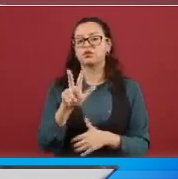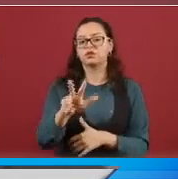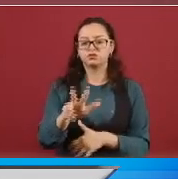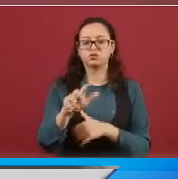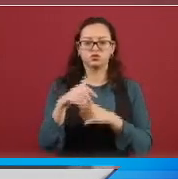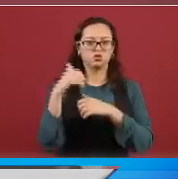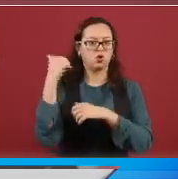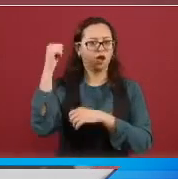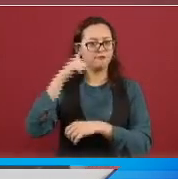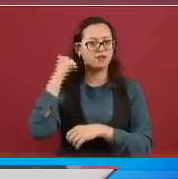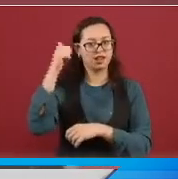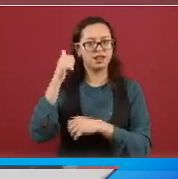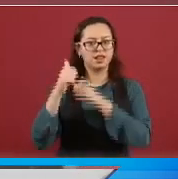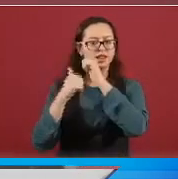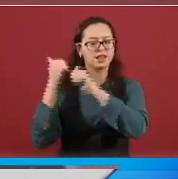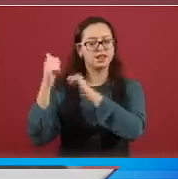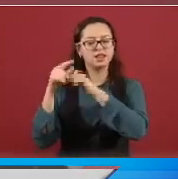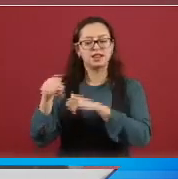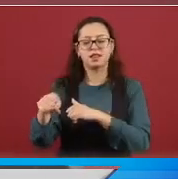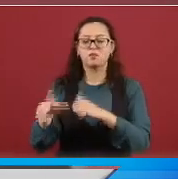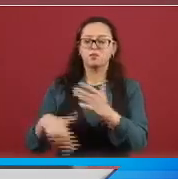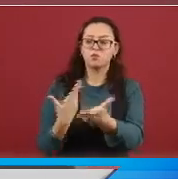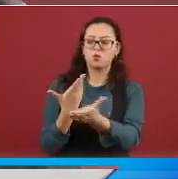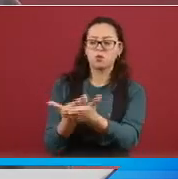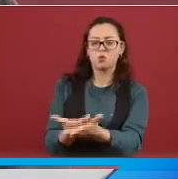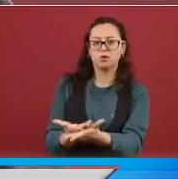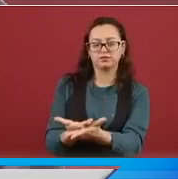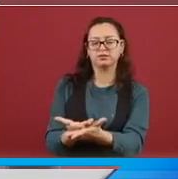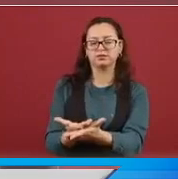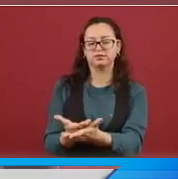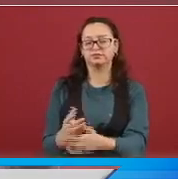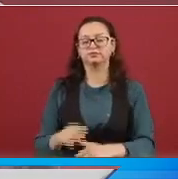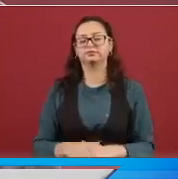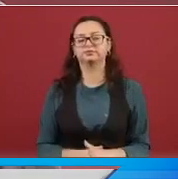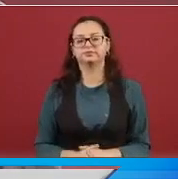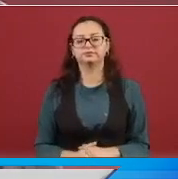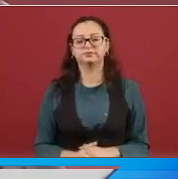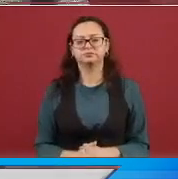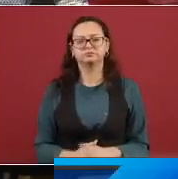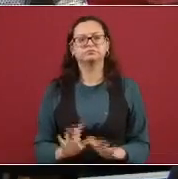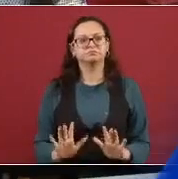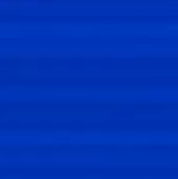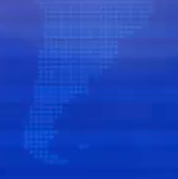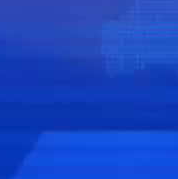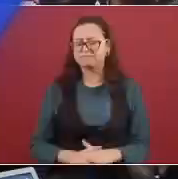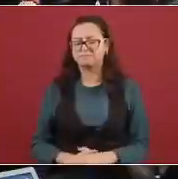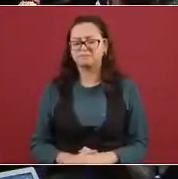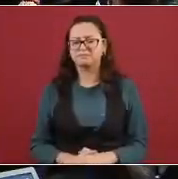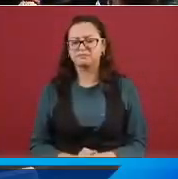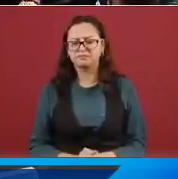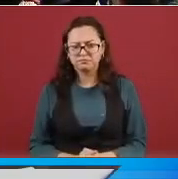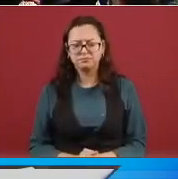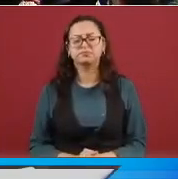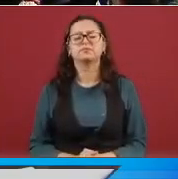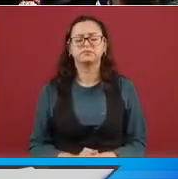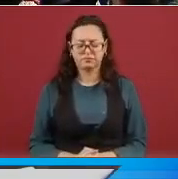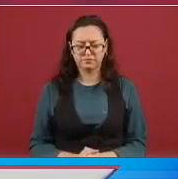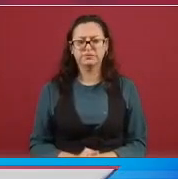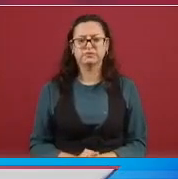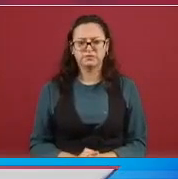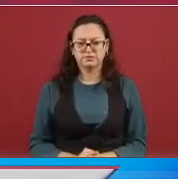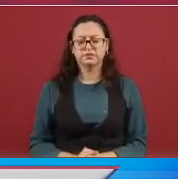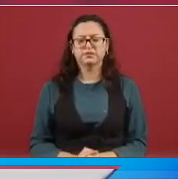adicional de 4.500 millones. Se inaugurarán más universidades el próximo fin de semana. Crímenes